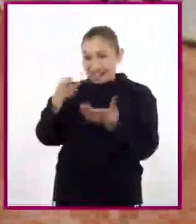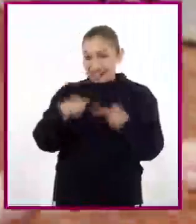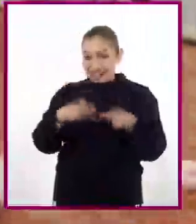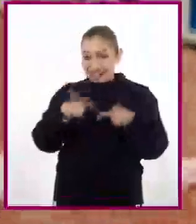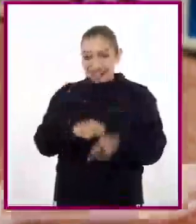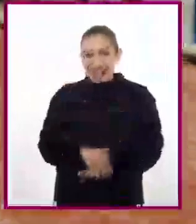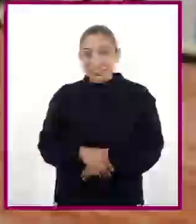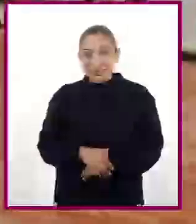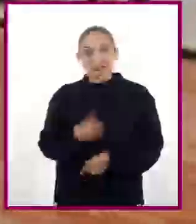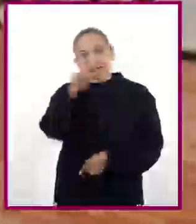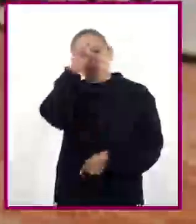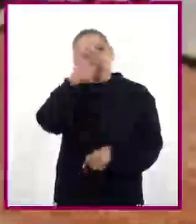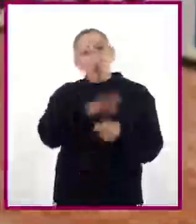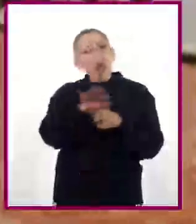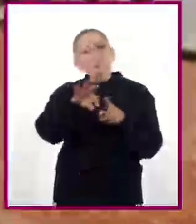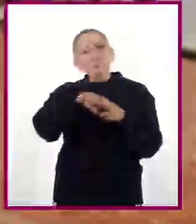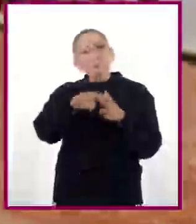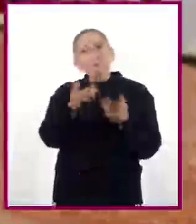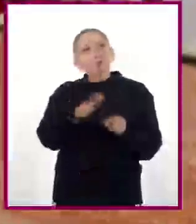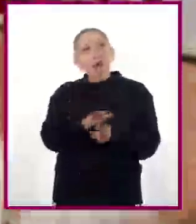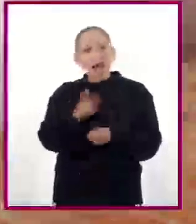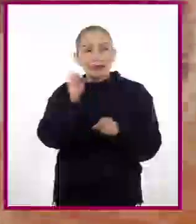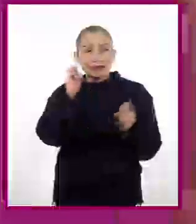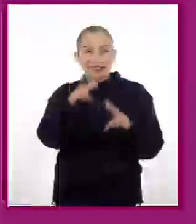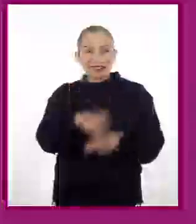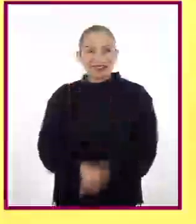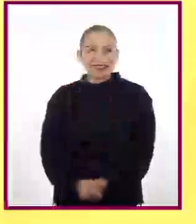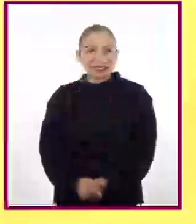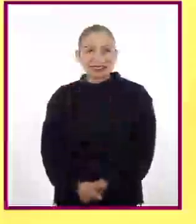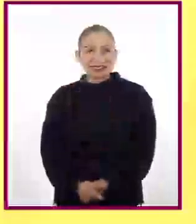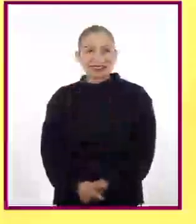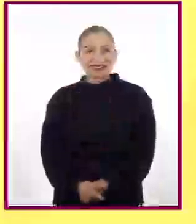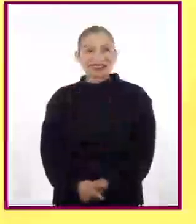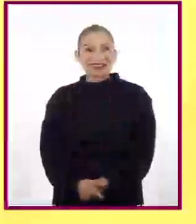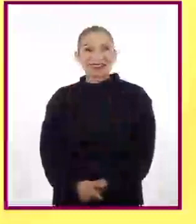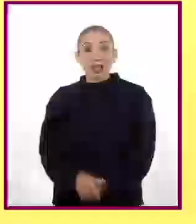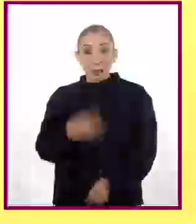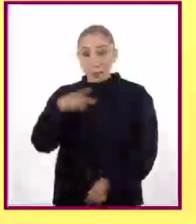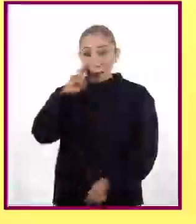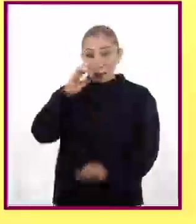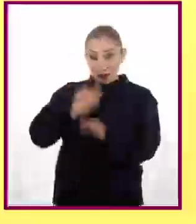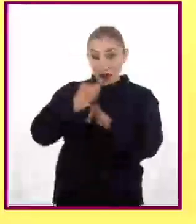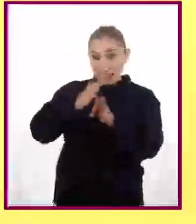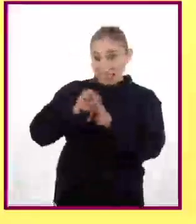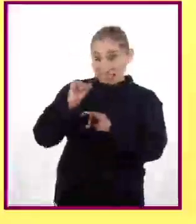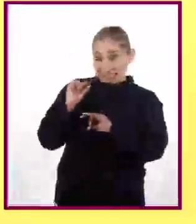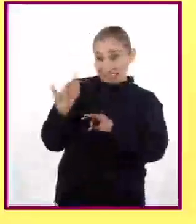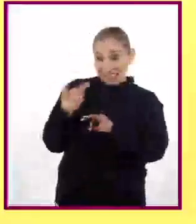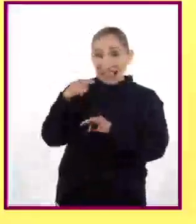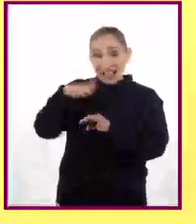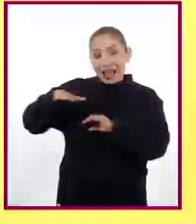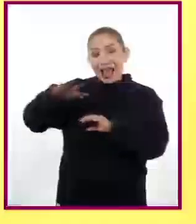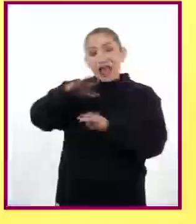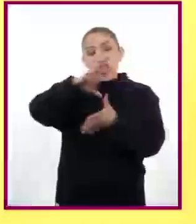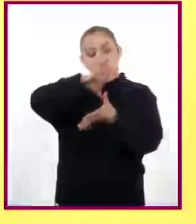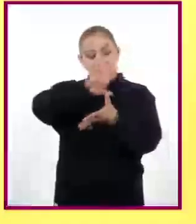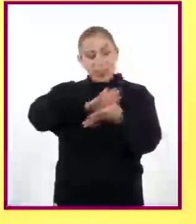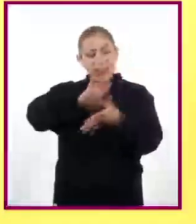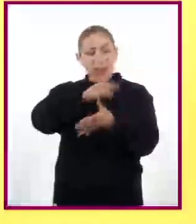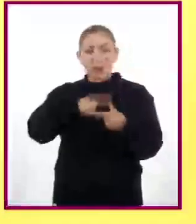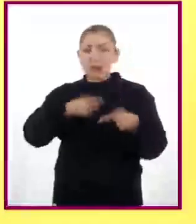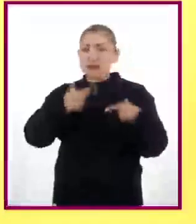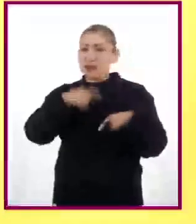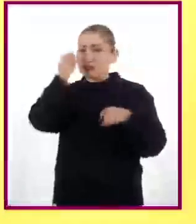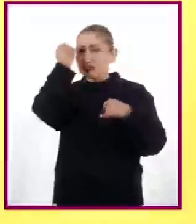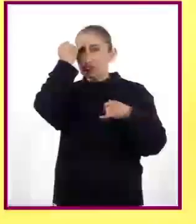autores. ¿Cuál me recomiendan para empezar? ¡Adiós! Como acabamos de ver, en nuestro continente tenemos